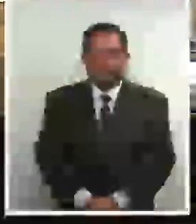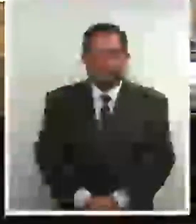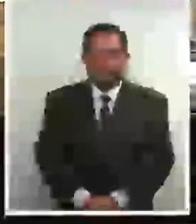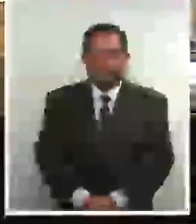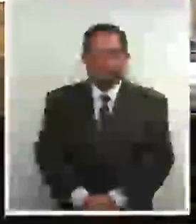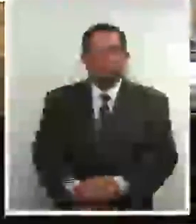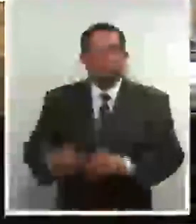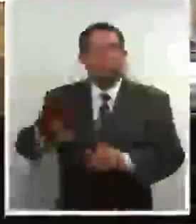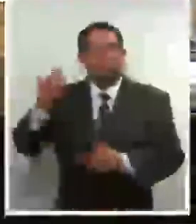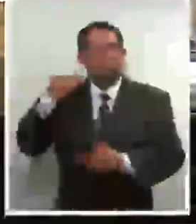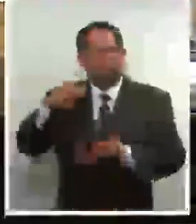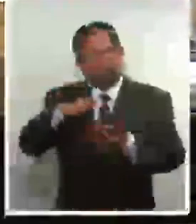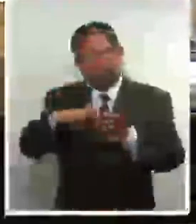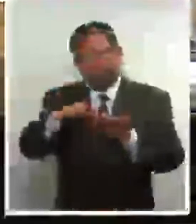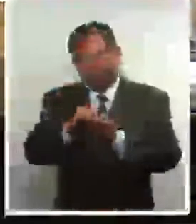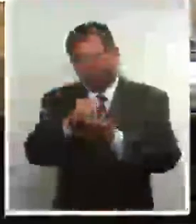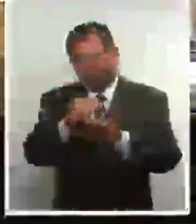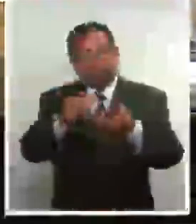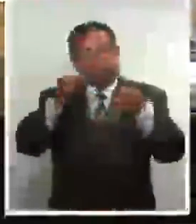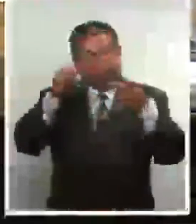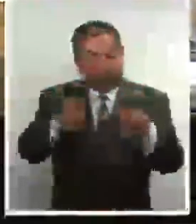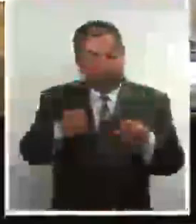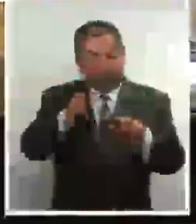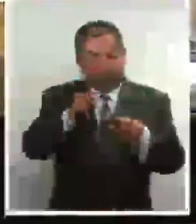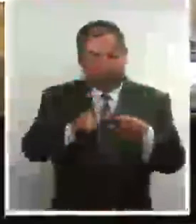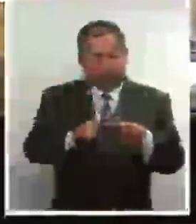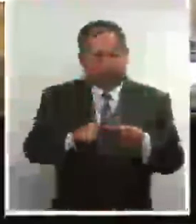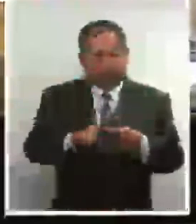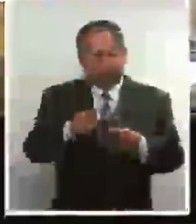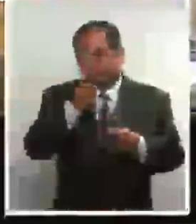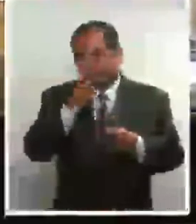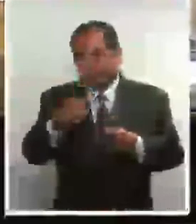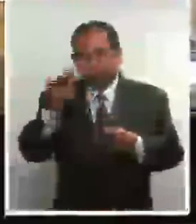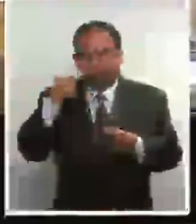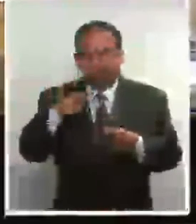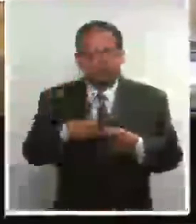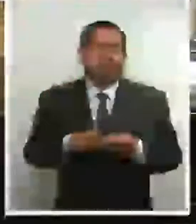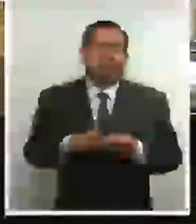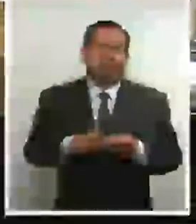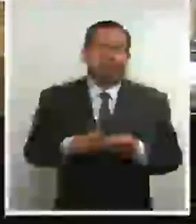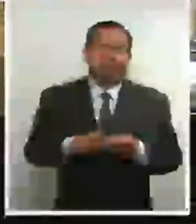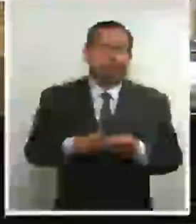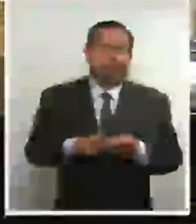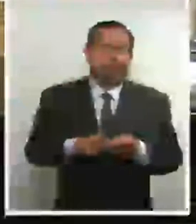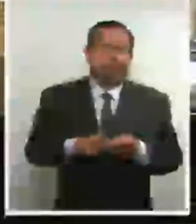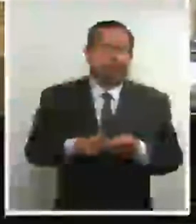Como estaba redactado el dictamen original, decía,